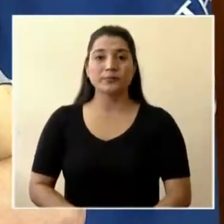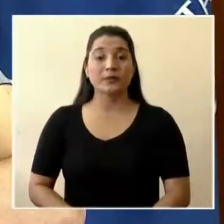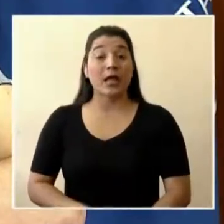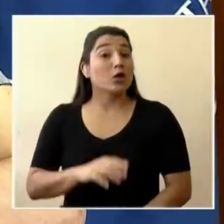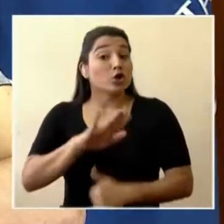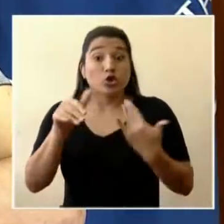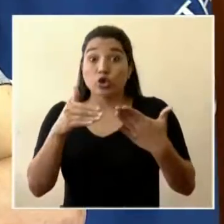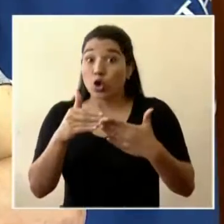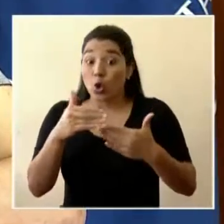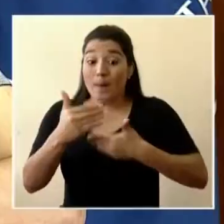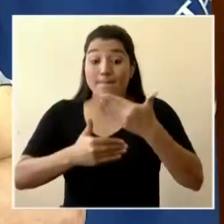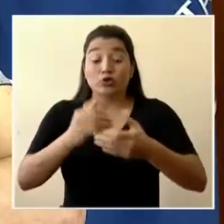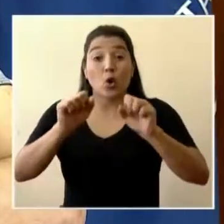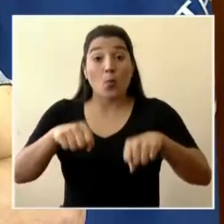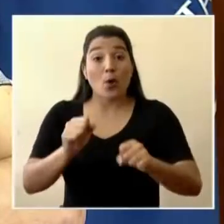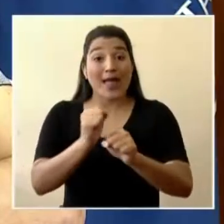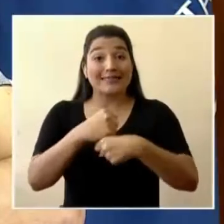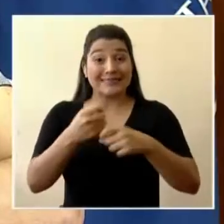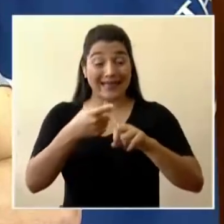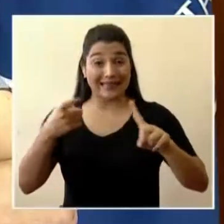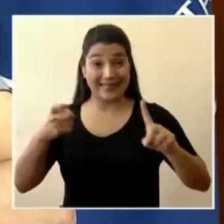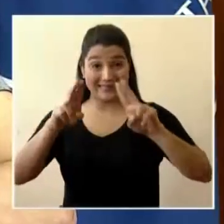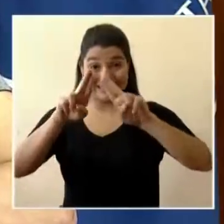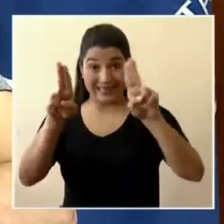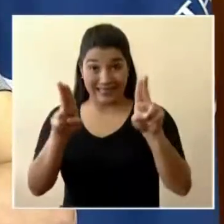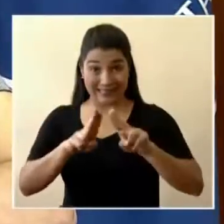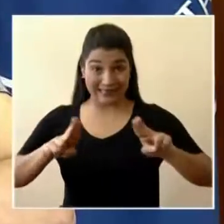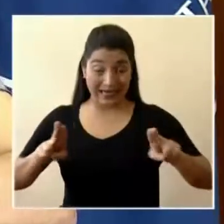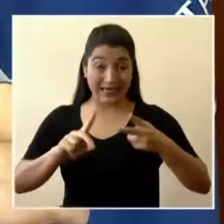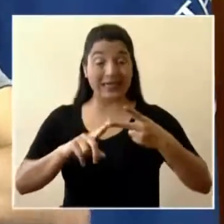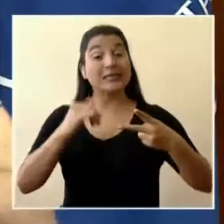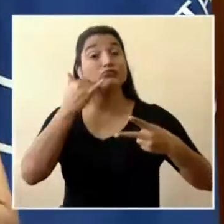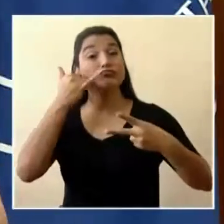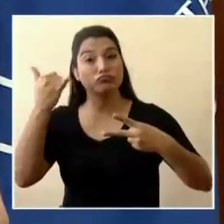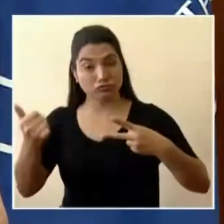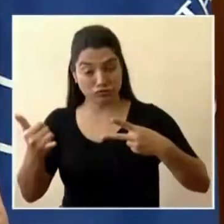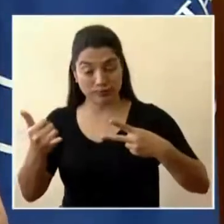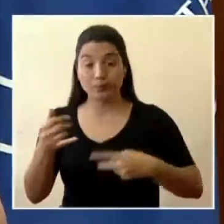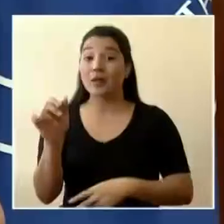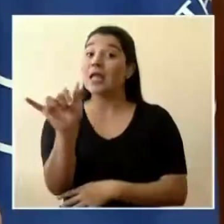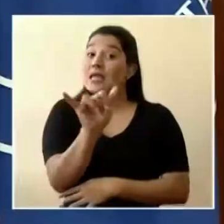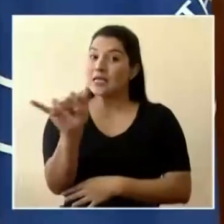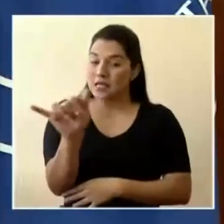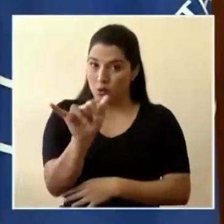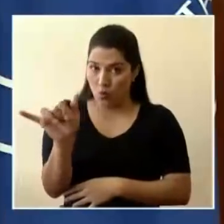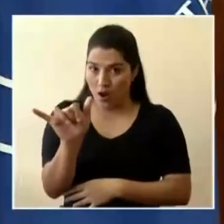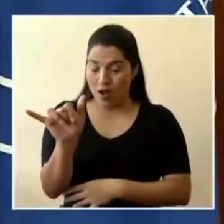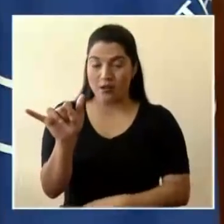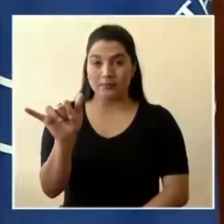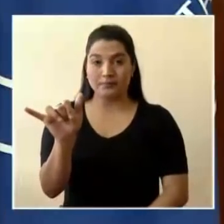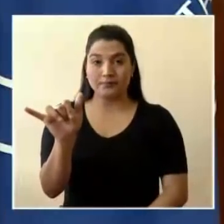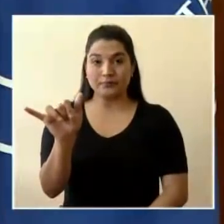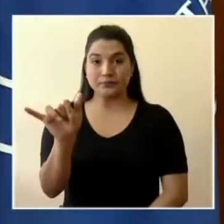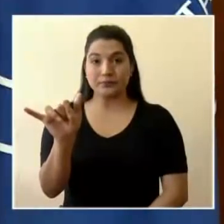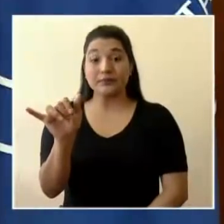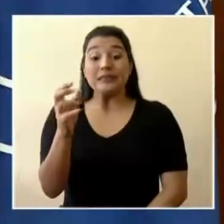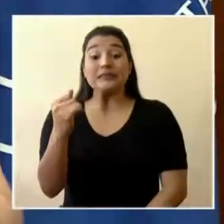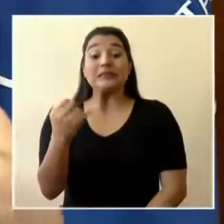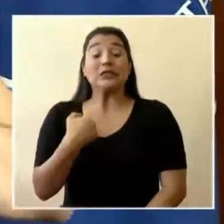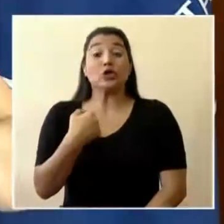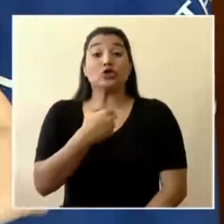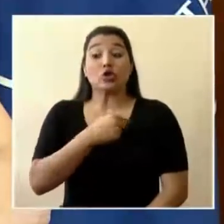eso se puede hacer, repito, en línea y por vía telefónica. Igual cuando tengamos que